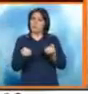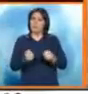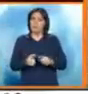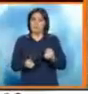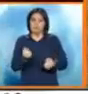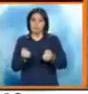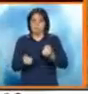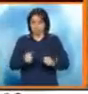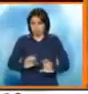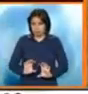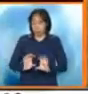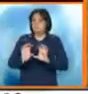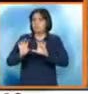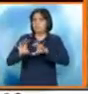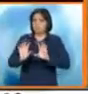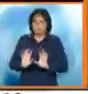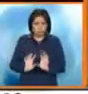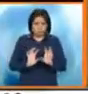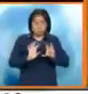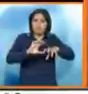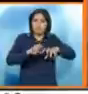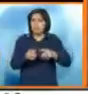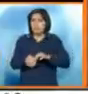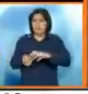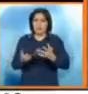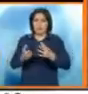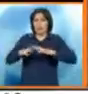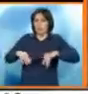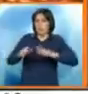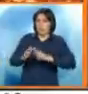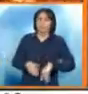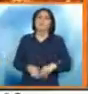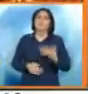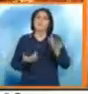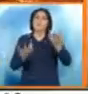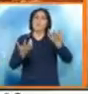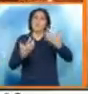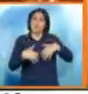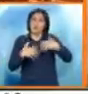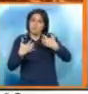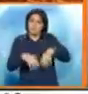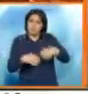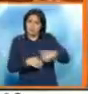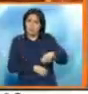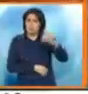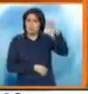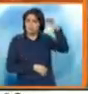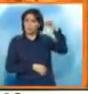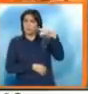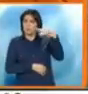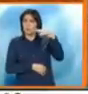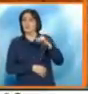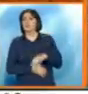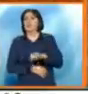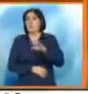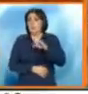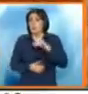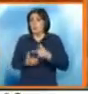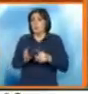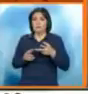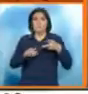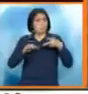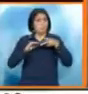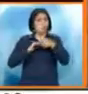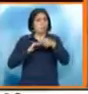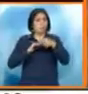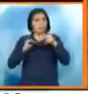está trabajando, está removiendo los escombros, Edelnor es la empresa que está en este momento cortando